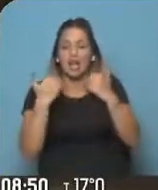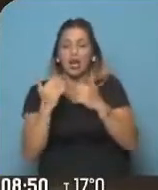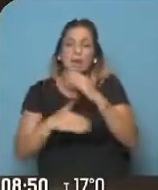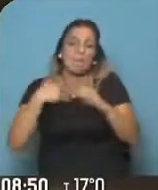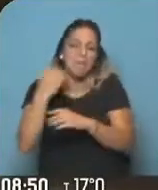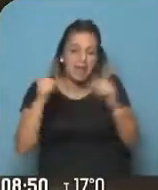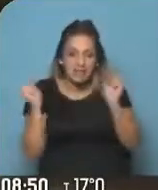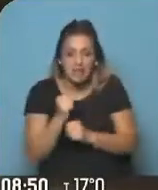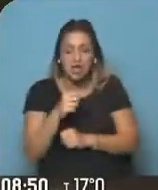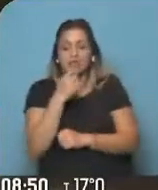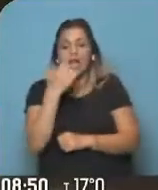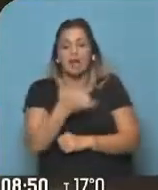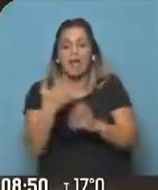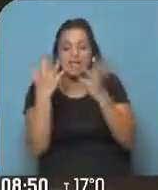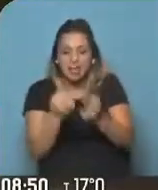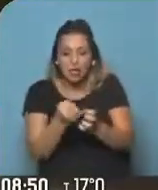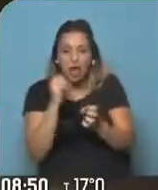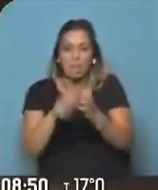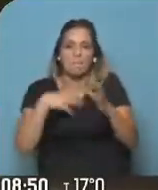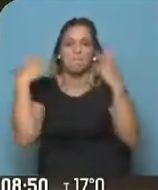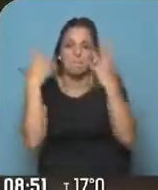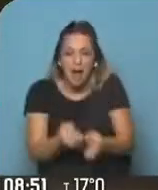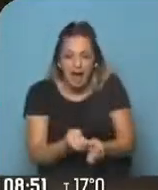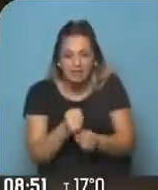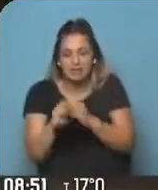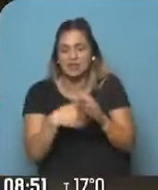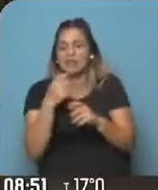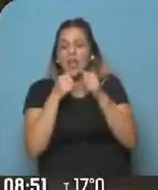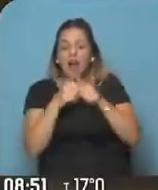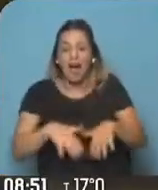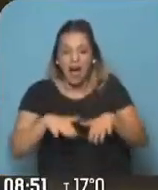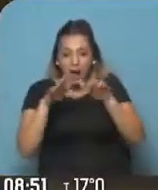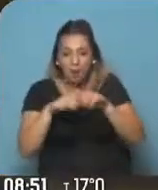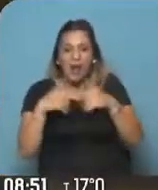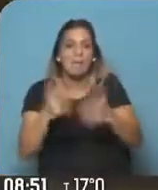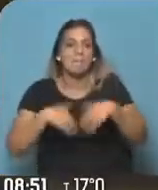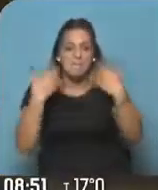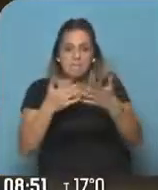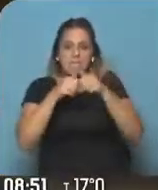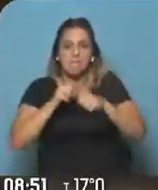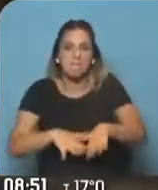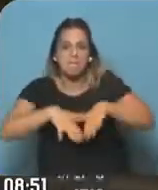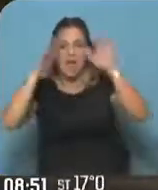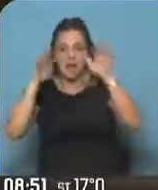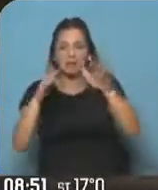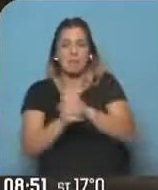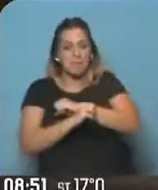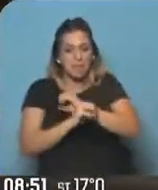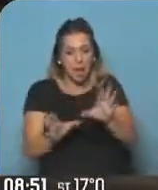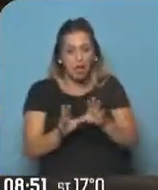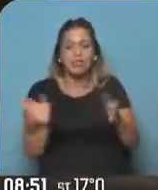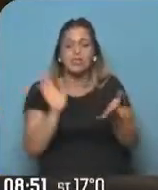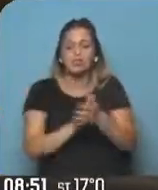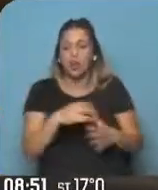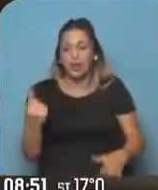sequía va a ser más aguda donde hay inundaciones las inundaciones va a ser más van a ser más tremendas y en el caso de los huracanes lo que se observa y se ve la